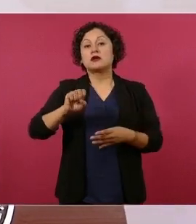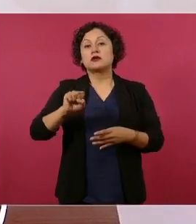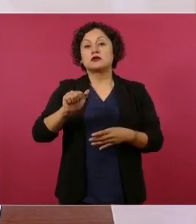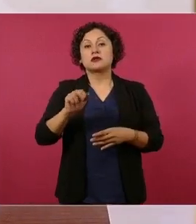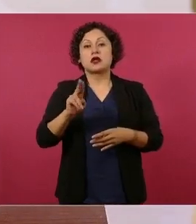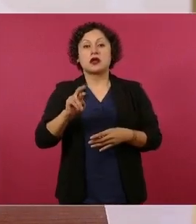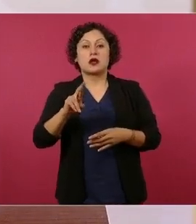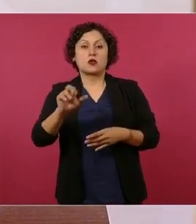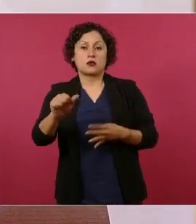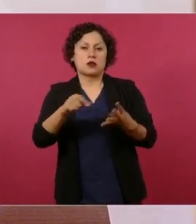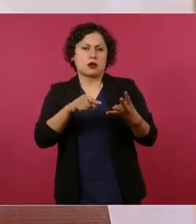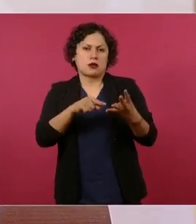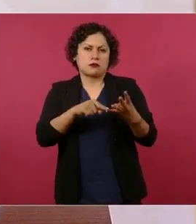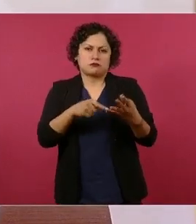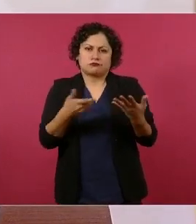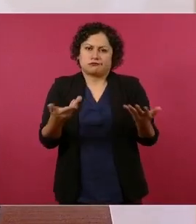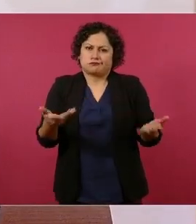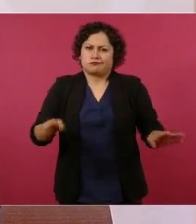de